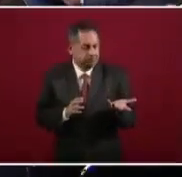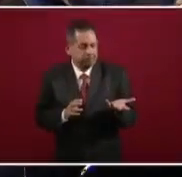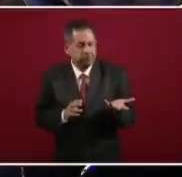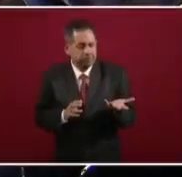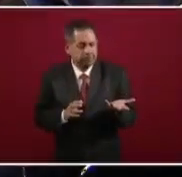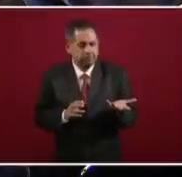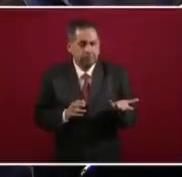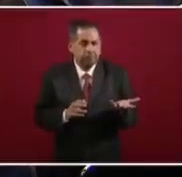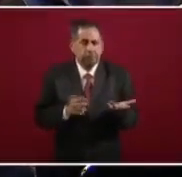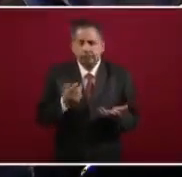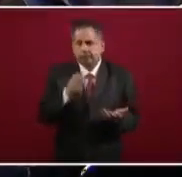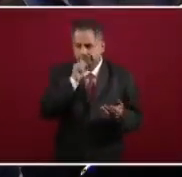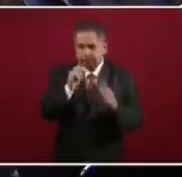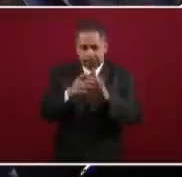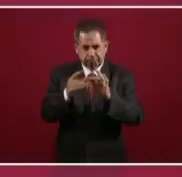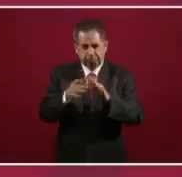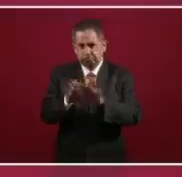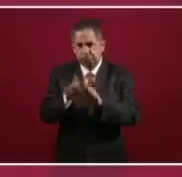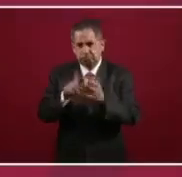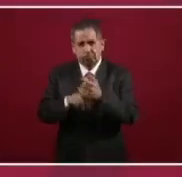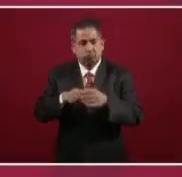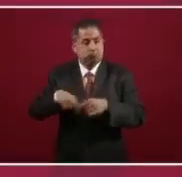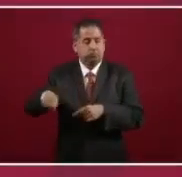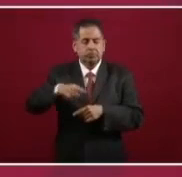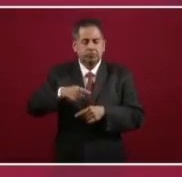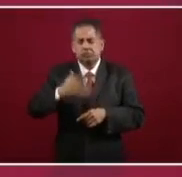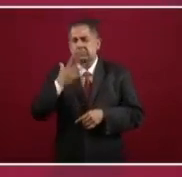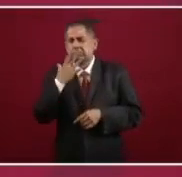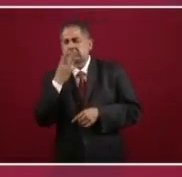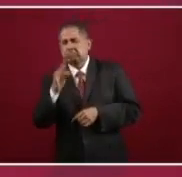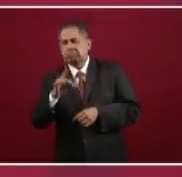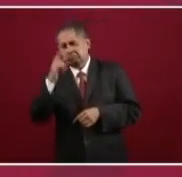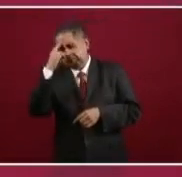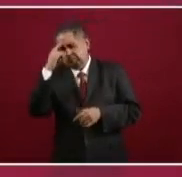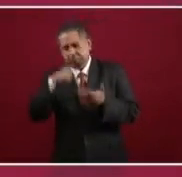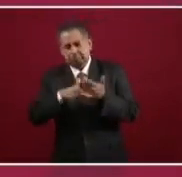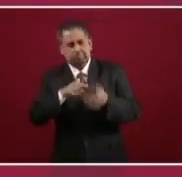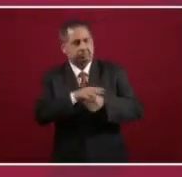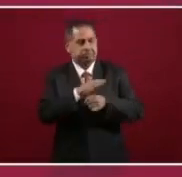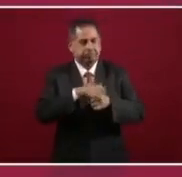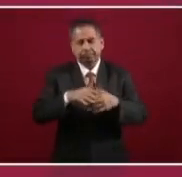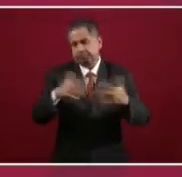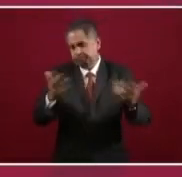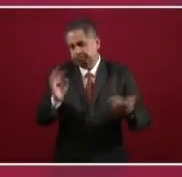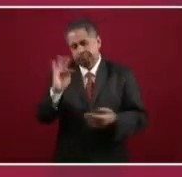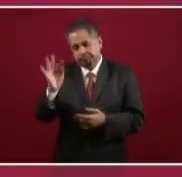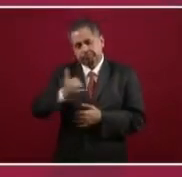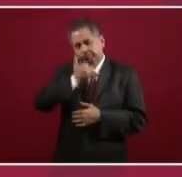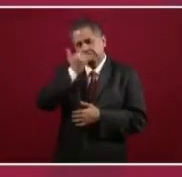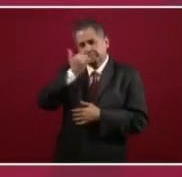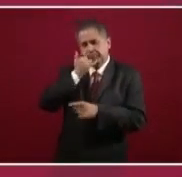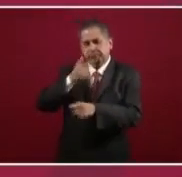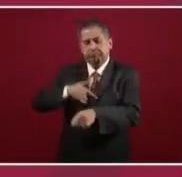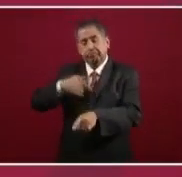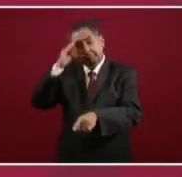y claro un exceso de confianza eso es lo que se podría decir